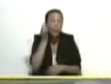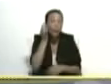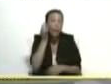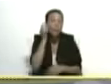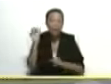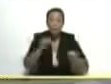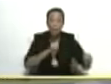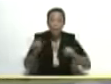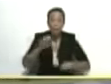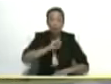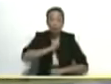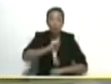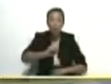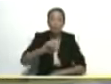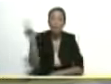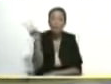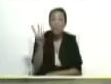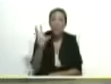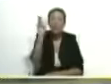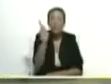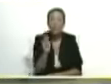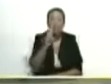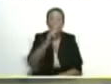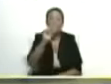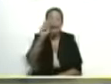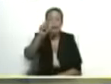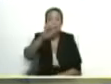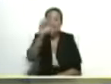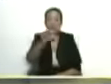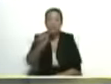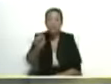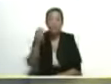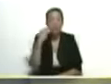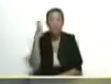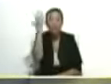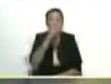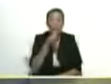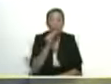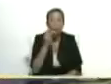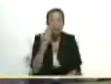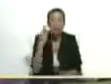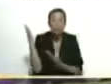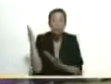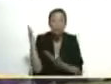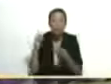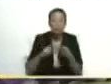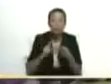del movimiento Somos Venezuela, diputada Vanessa Montero, de la Juventud.